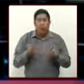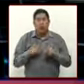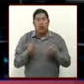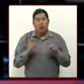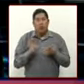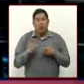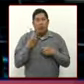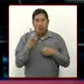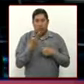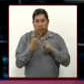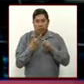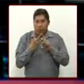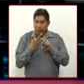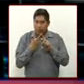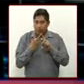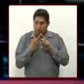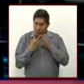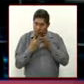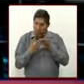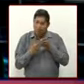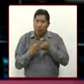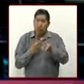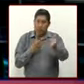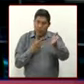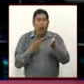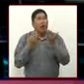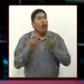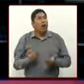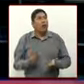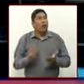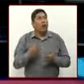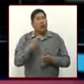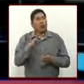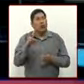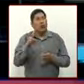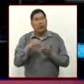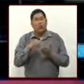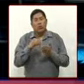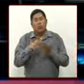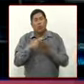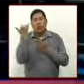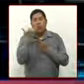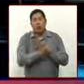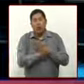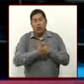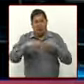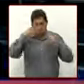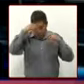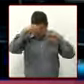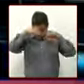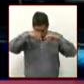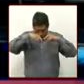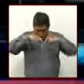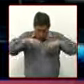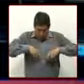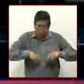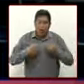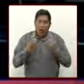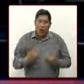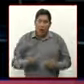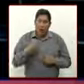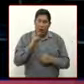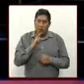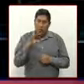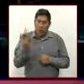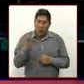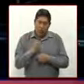por bajo dos vías. La primera vía, actualmente nosotros tenemos 42 proyectos exploratorios, 28 en este momento se